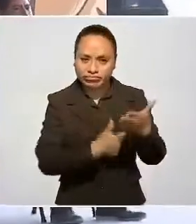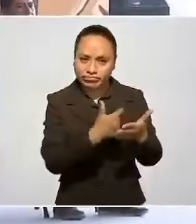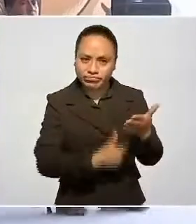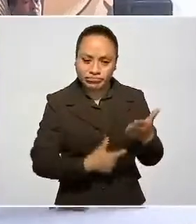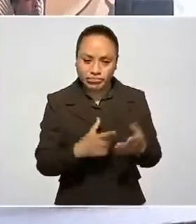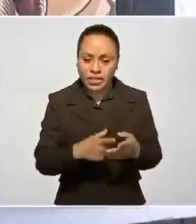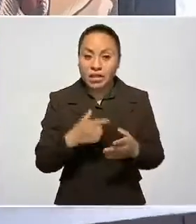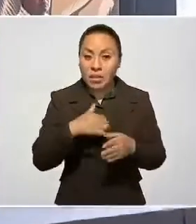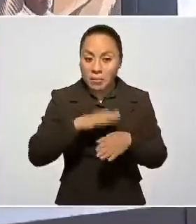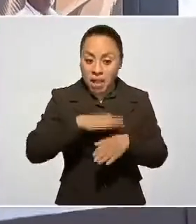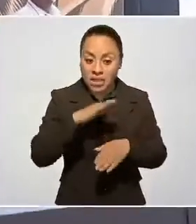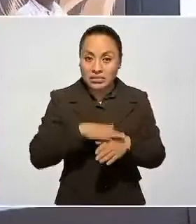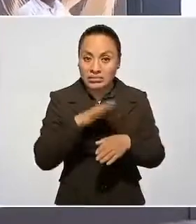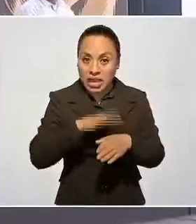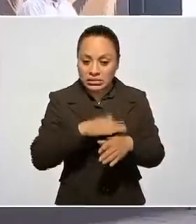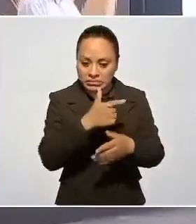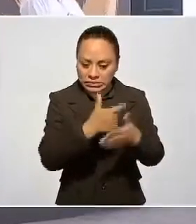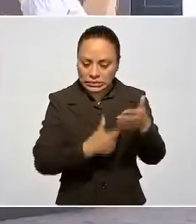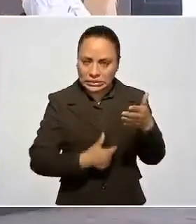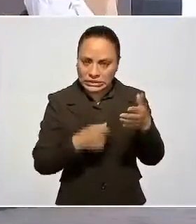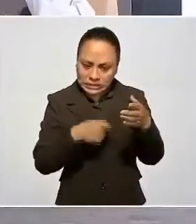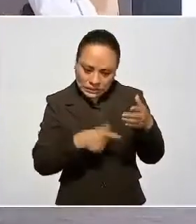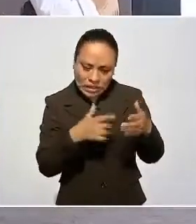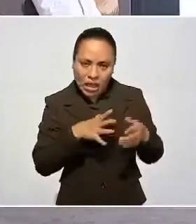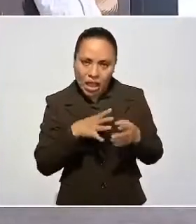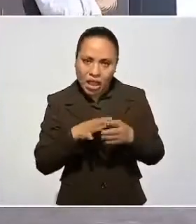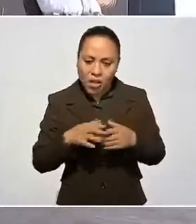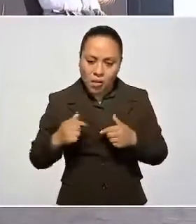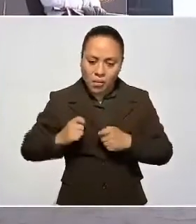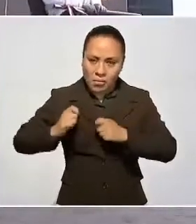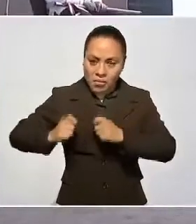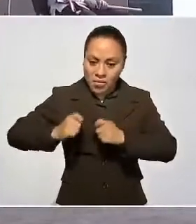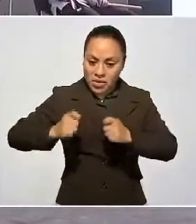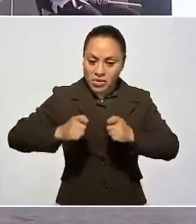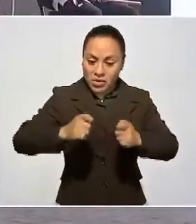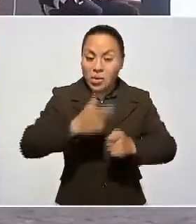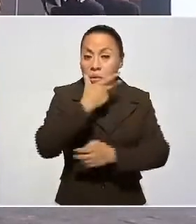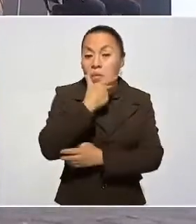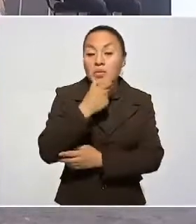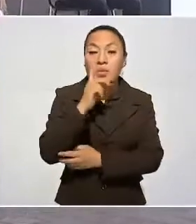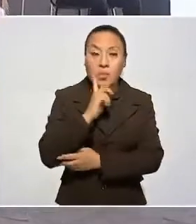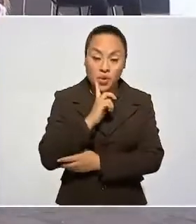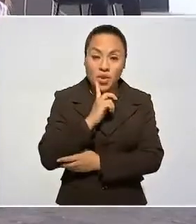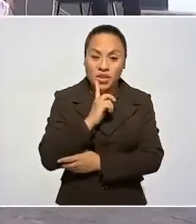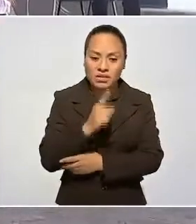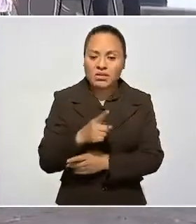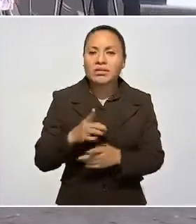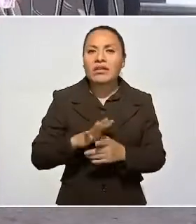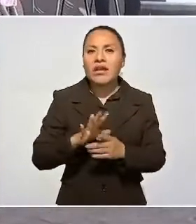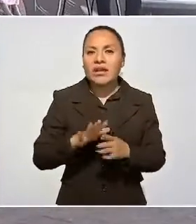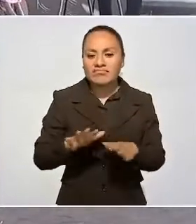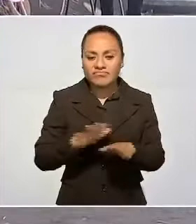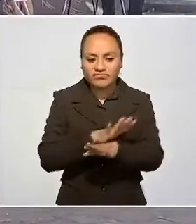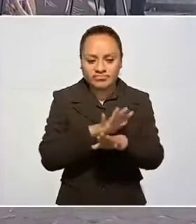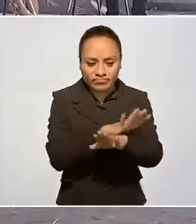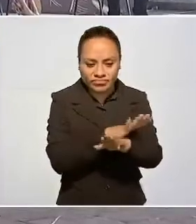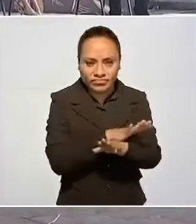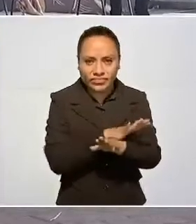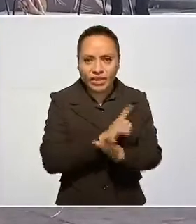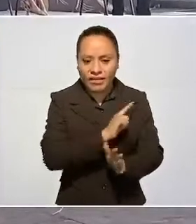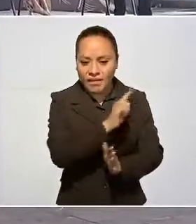a la mayor y más fructífera generación de hombres y mujeres que reformaron las